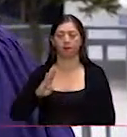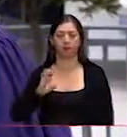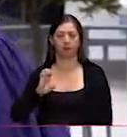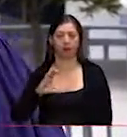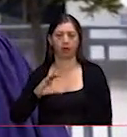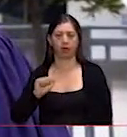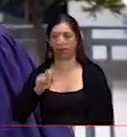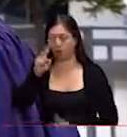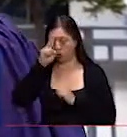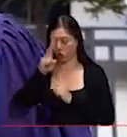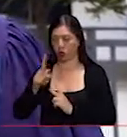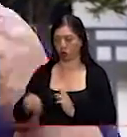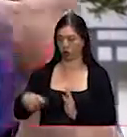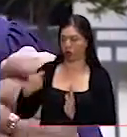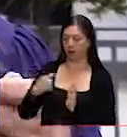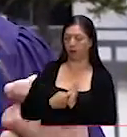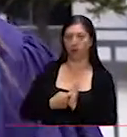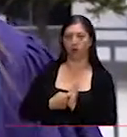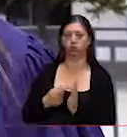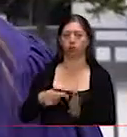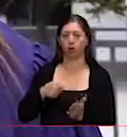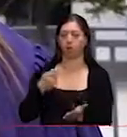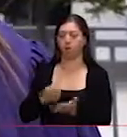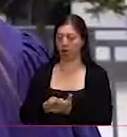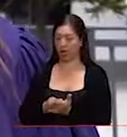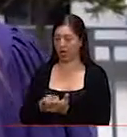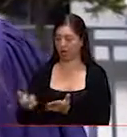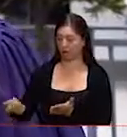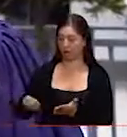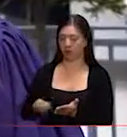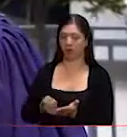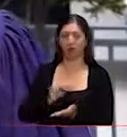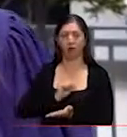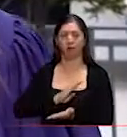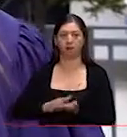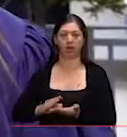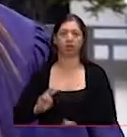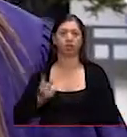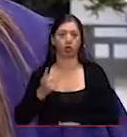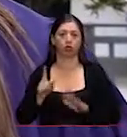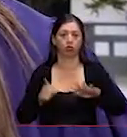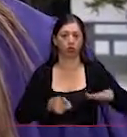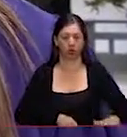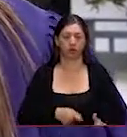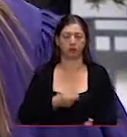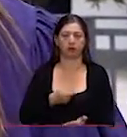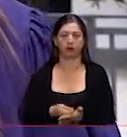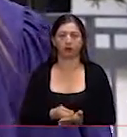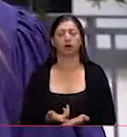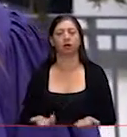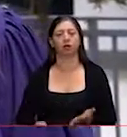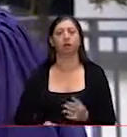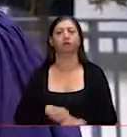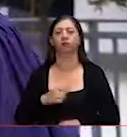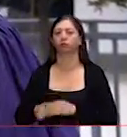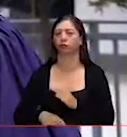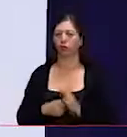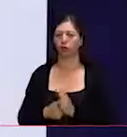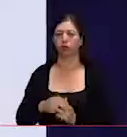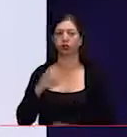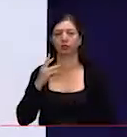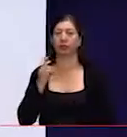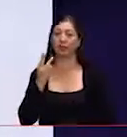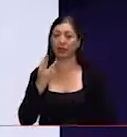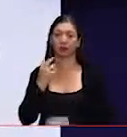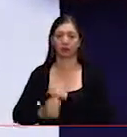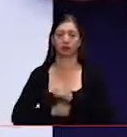universidad te devuelve el dinero, entonces pagaba uno y con el dinero de la beca hacía el segundo semestre, entonces así logré terminar la carrera en